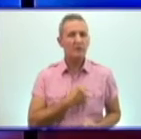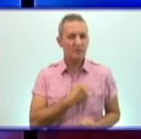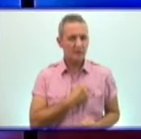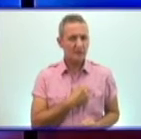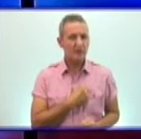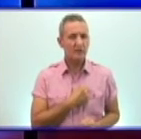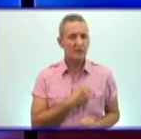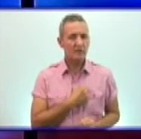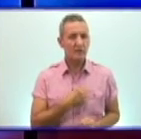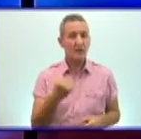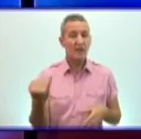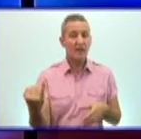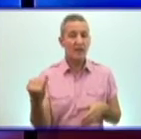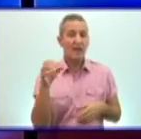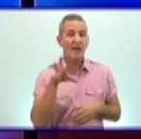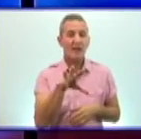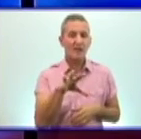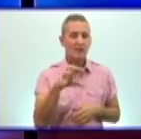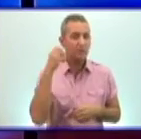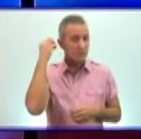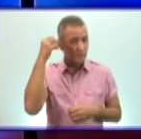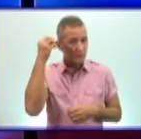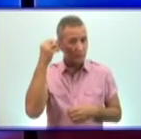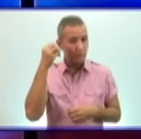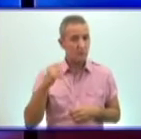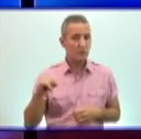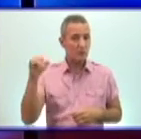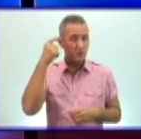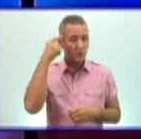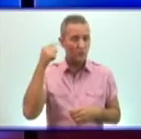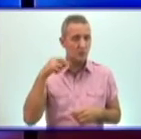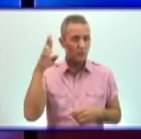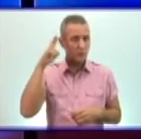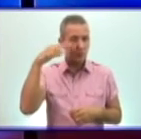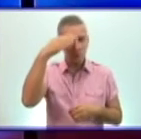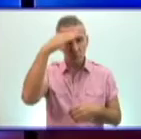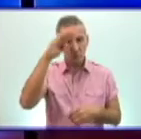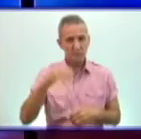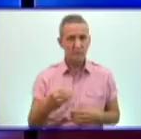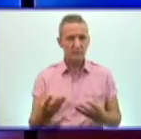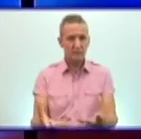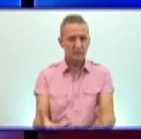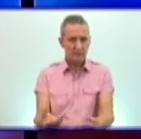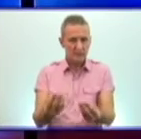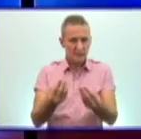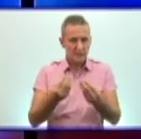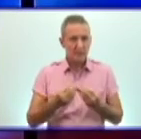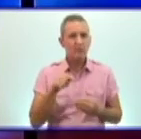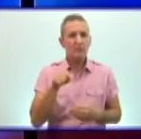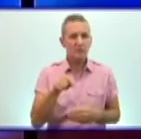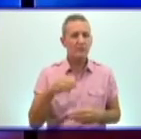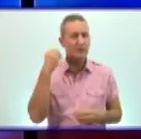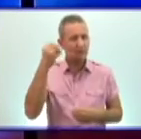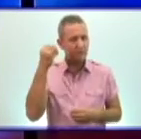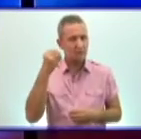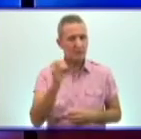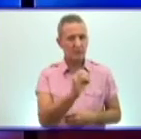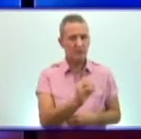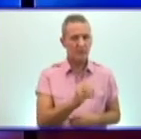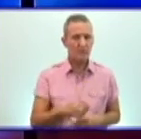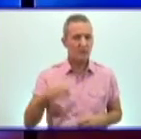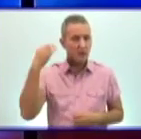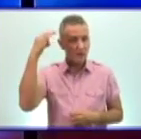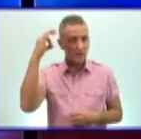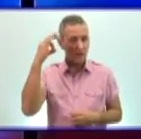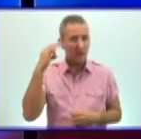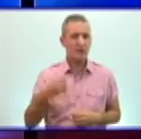nosotros la influencia del pensamiento ideológico revolucionario cubano la recibimos de ese pensamiento occidental. Es decir, la lógica en la que